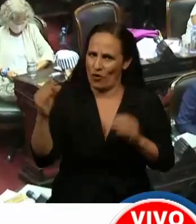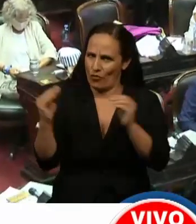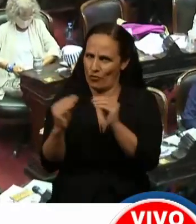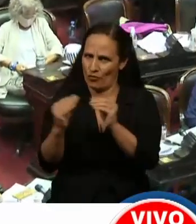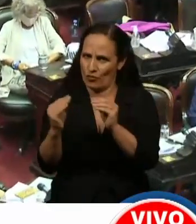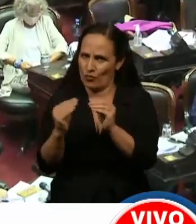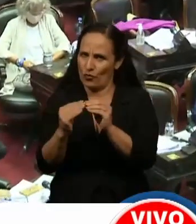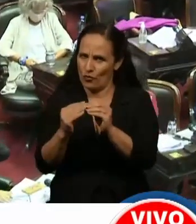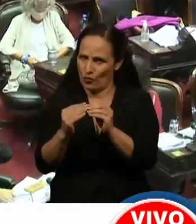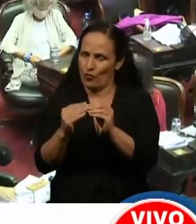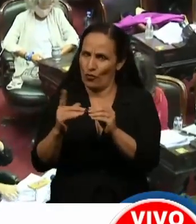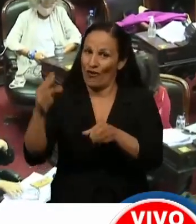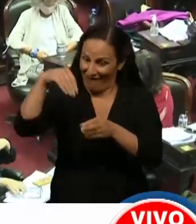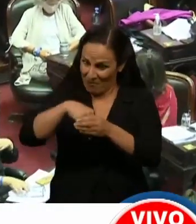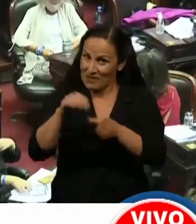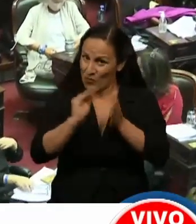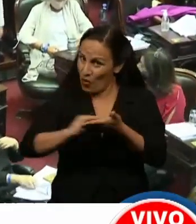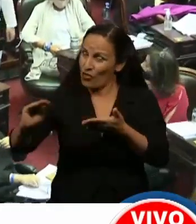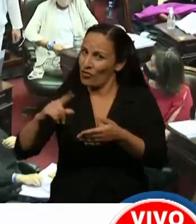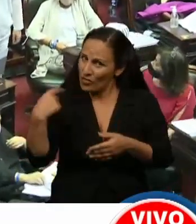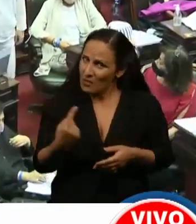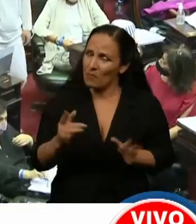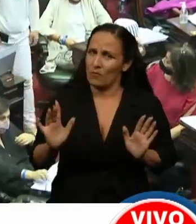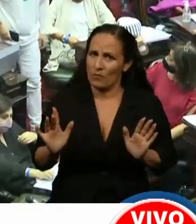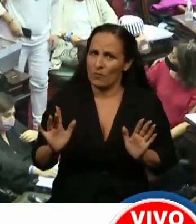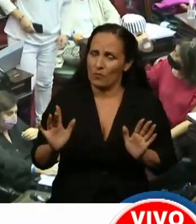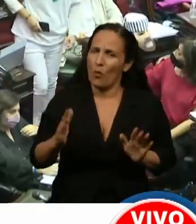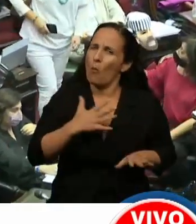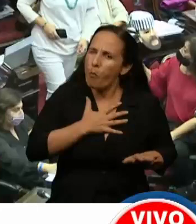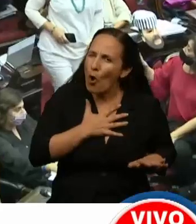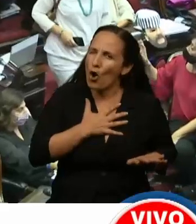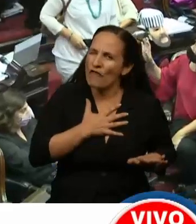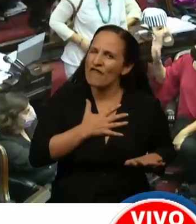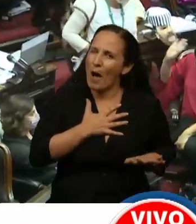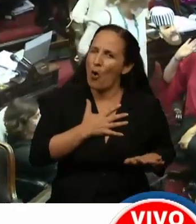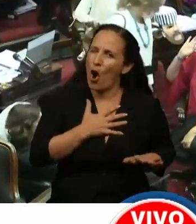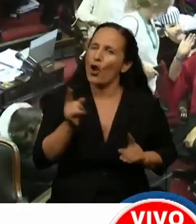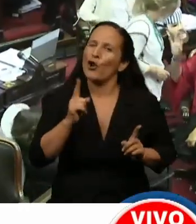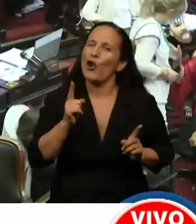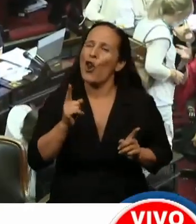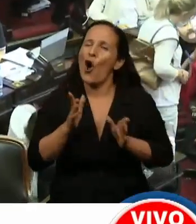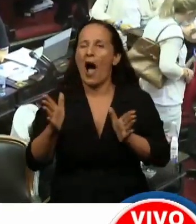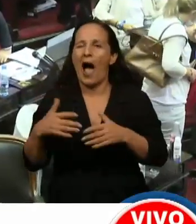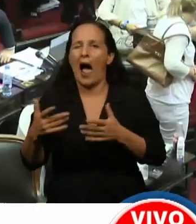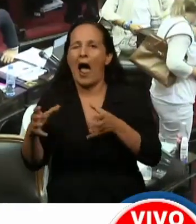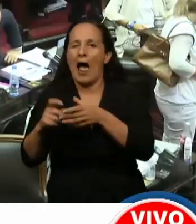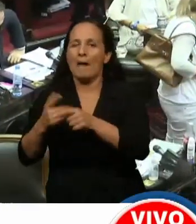pares que comparten este recinto que por favor no tengan un doble estándar con los